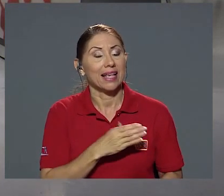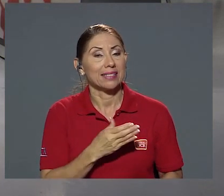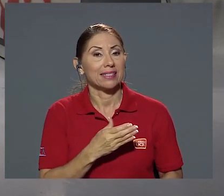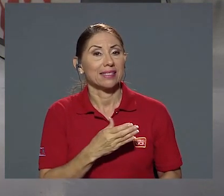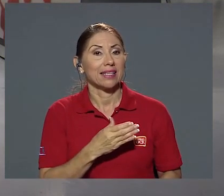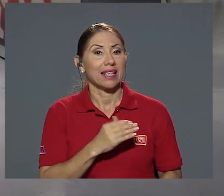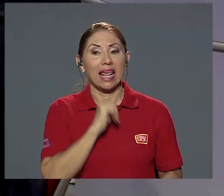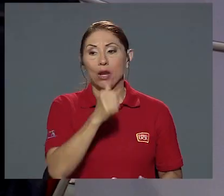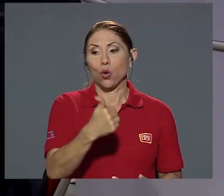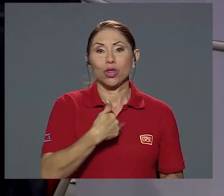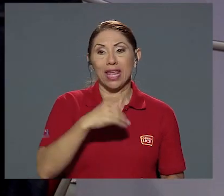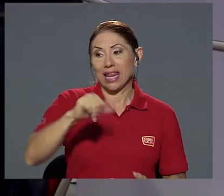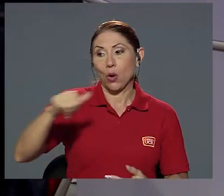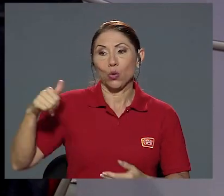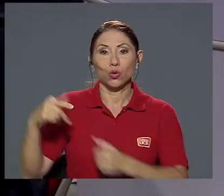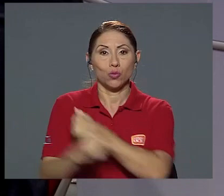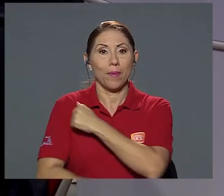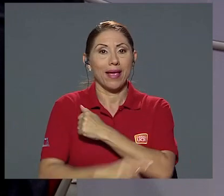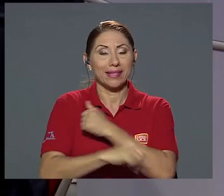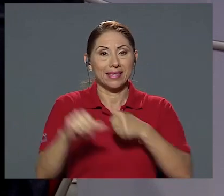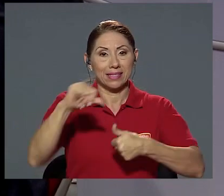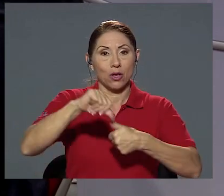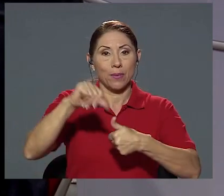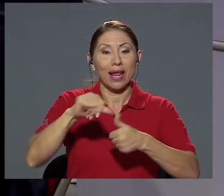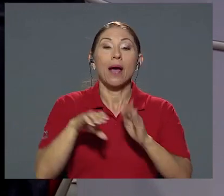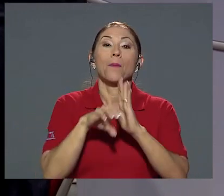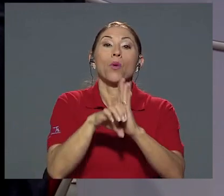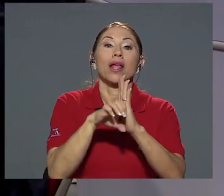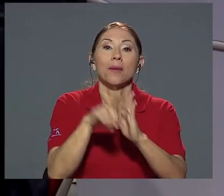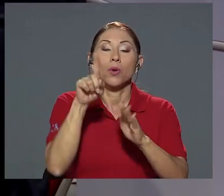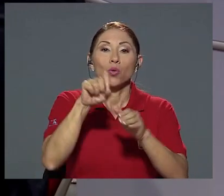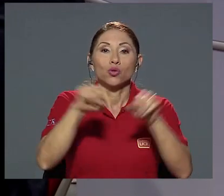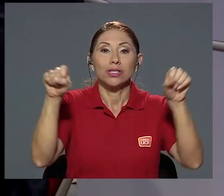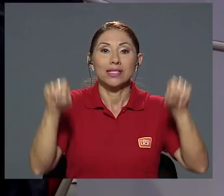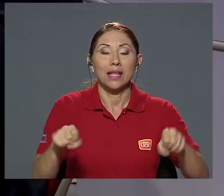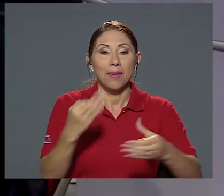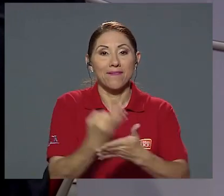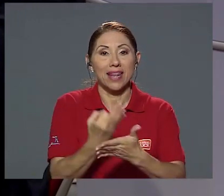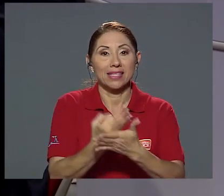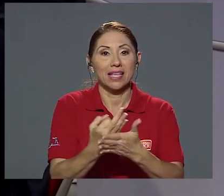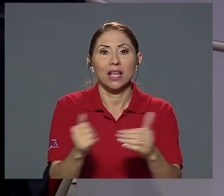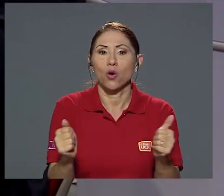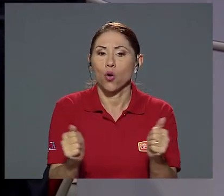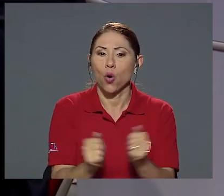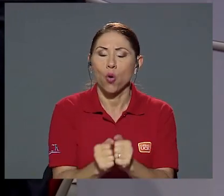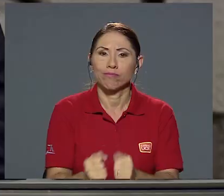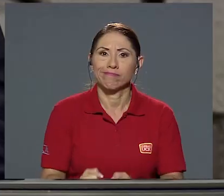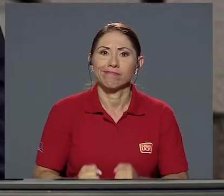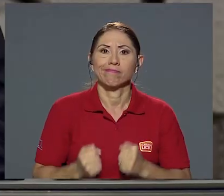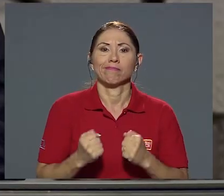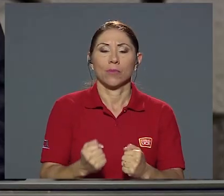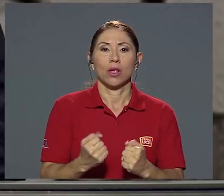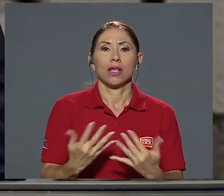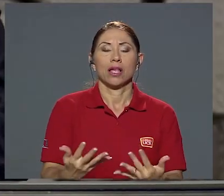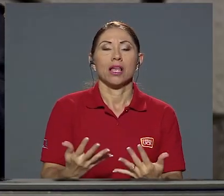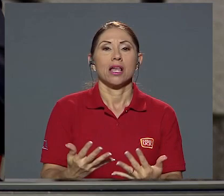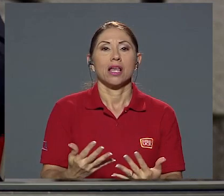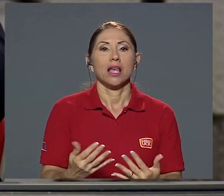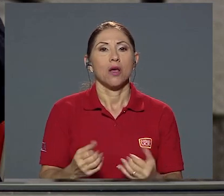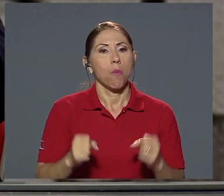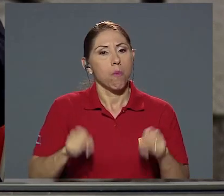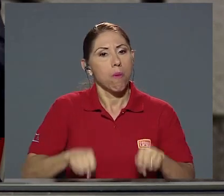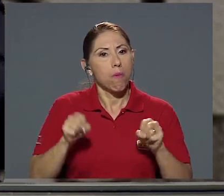características que no tiene el resto de Centroamérica. Por ejemplo, un sistema financiero con un gran potencial